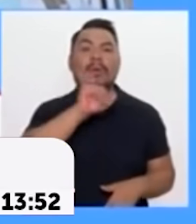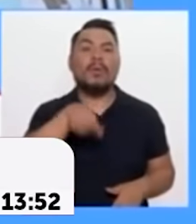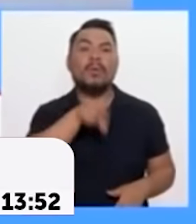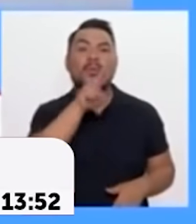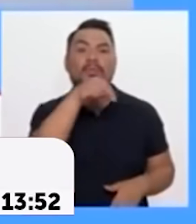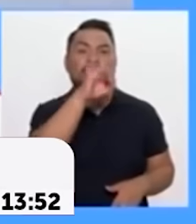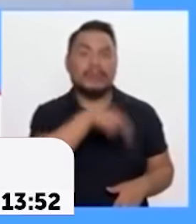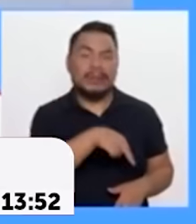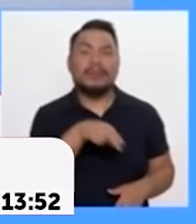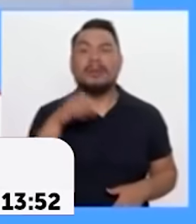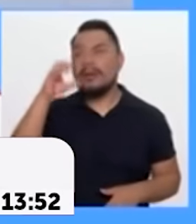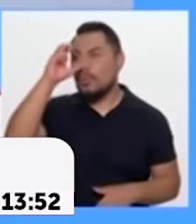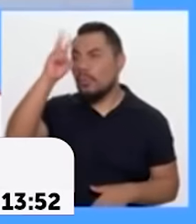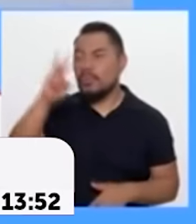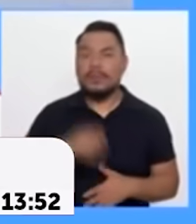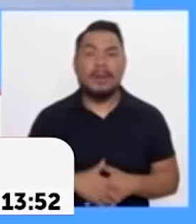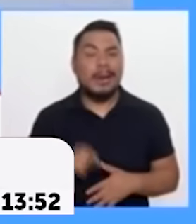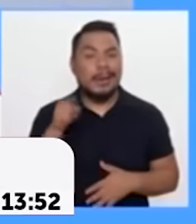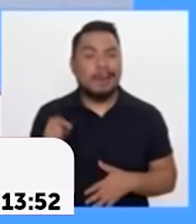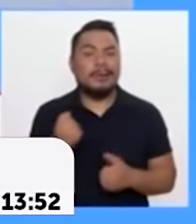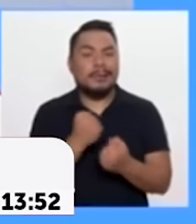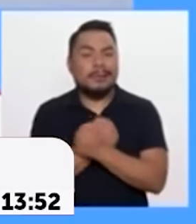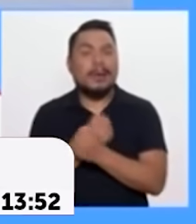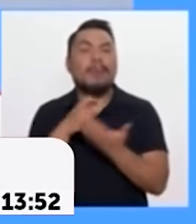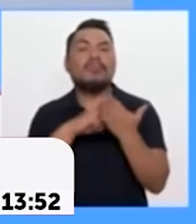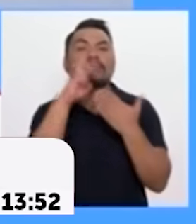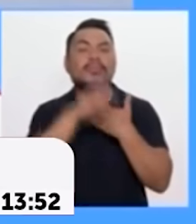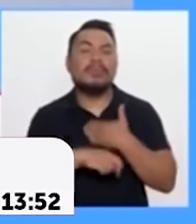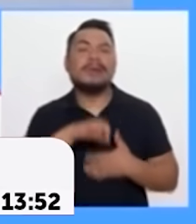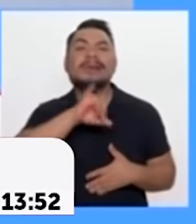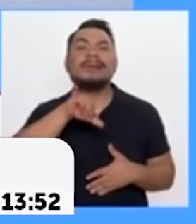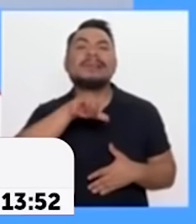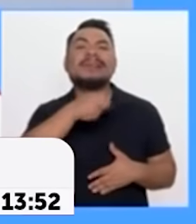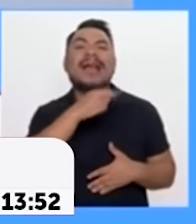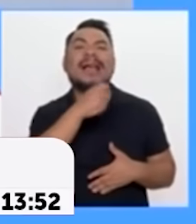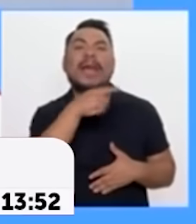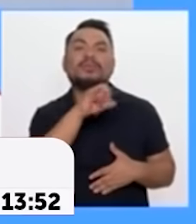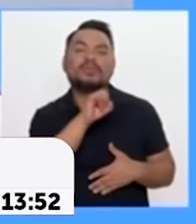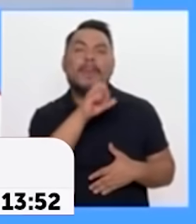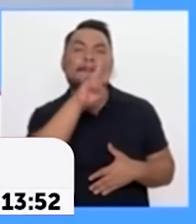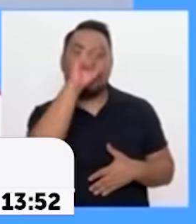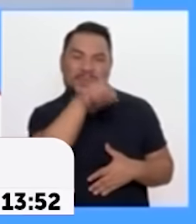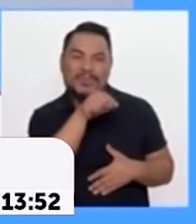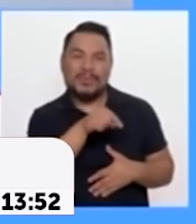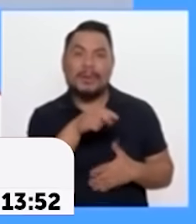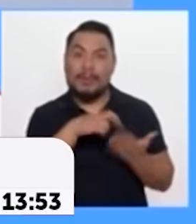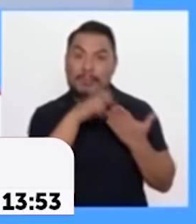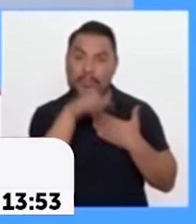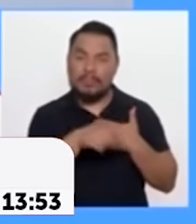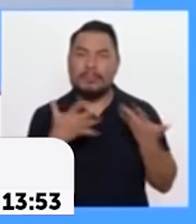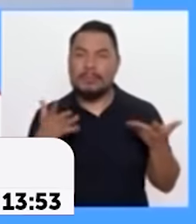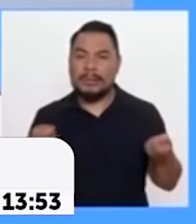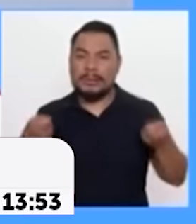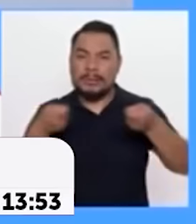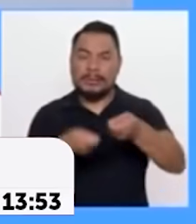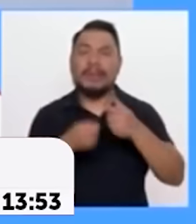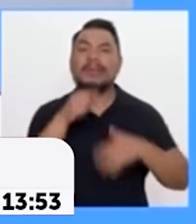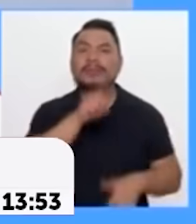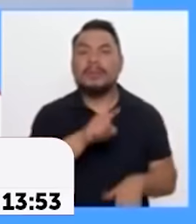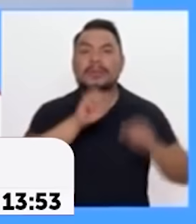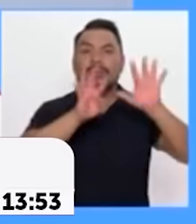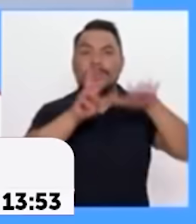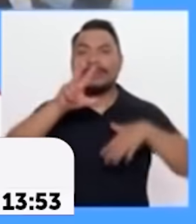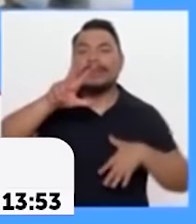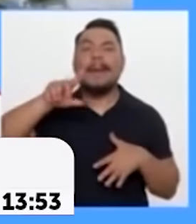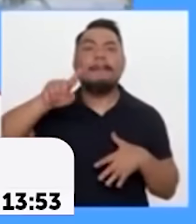nuestro querido programa IAMCASUM Perú se han generado cerca de 193,000 empleos